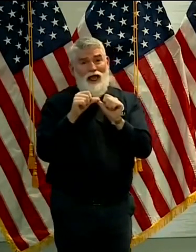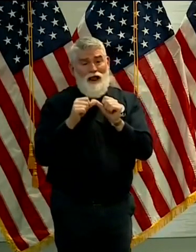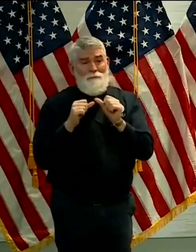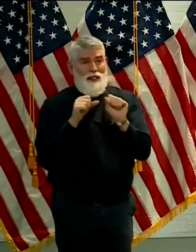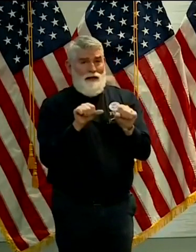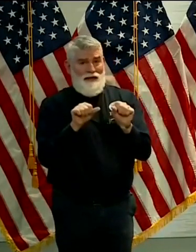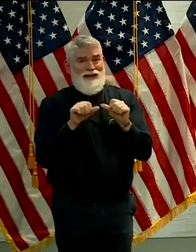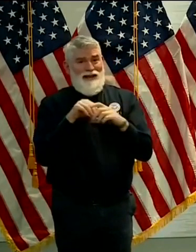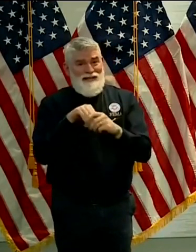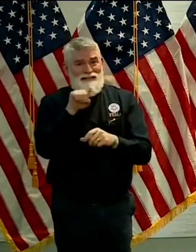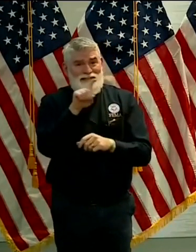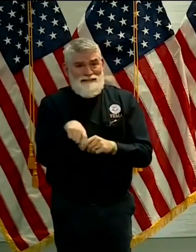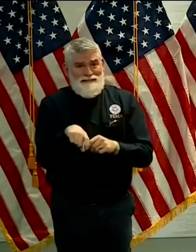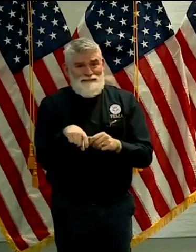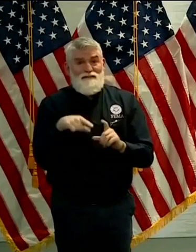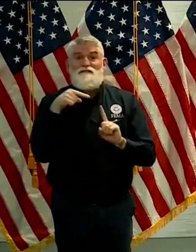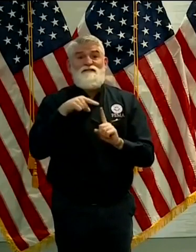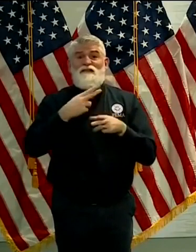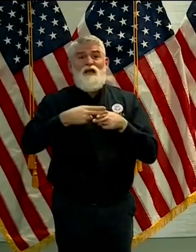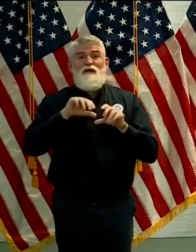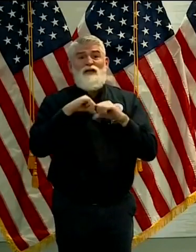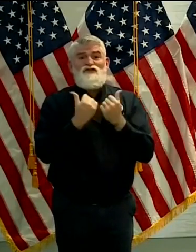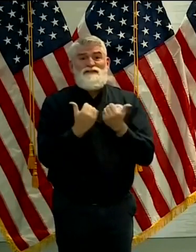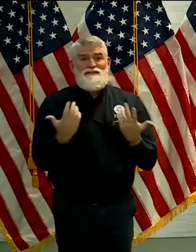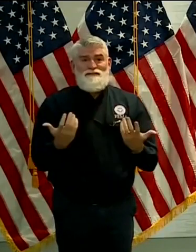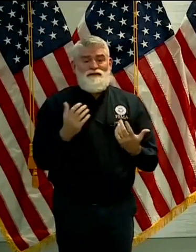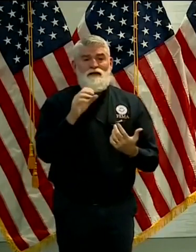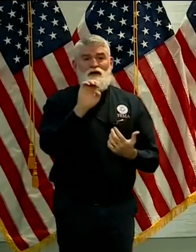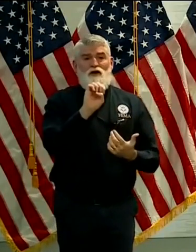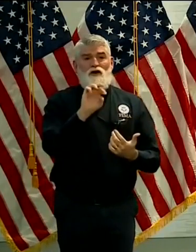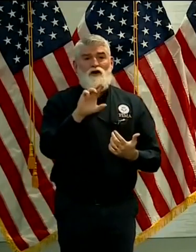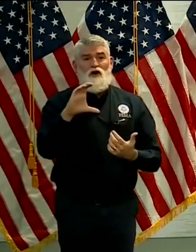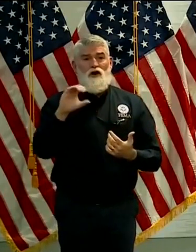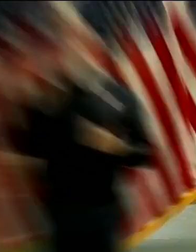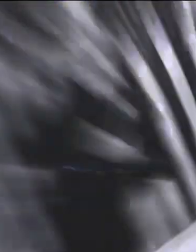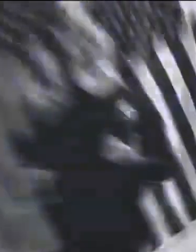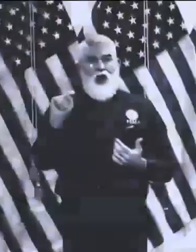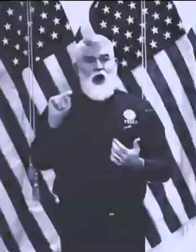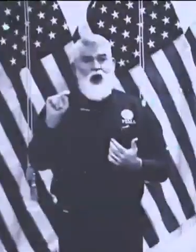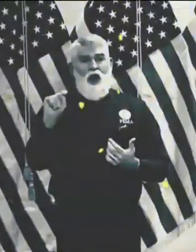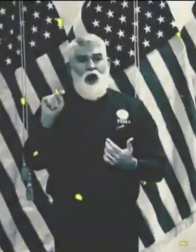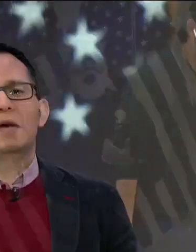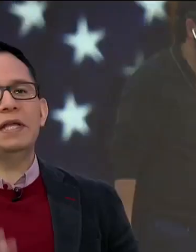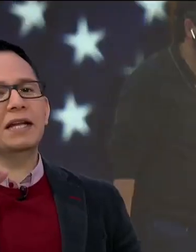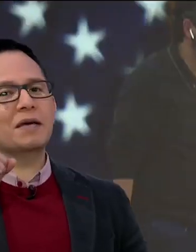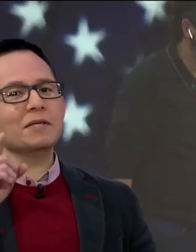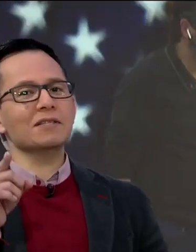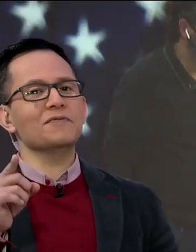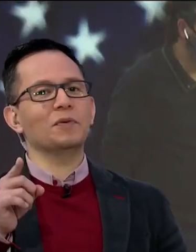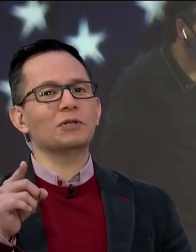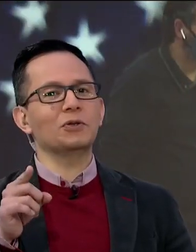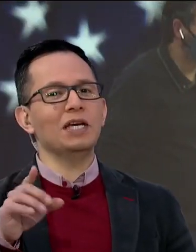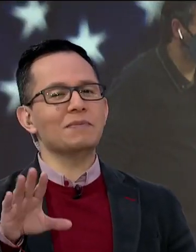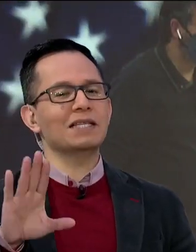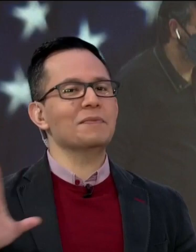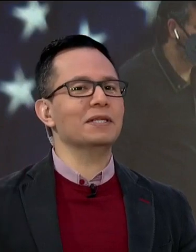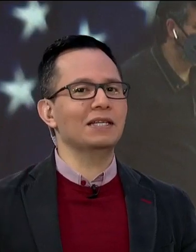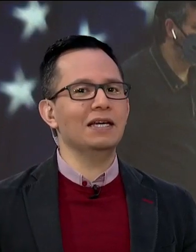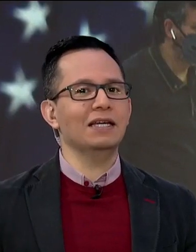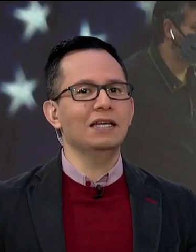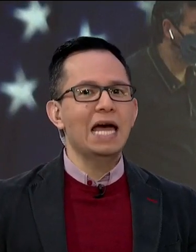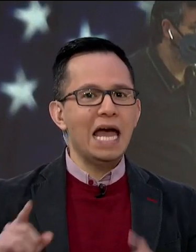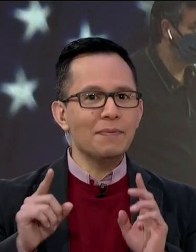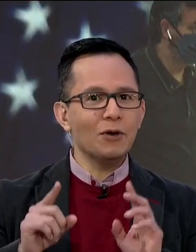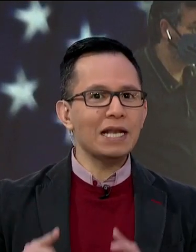compañeros tejanos es absolutamente inaceptable anexar y mire nada más esta información es más que